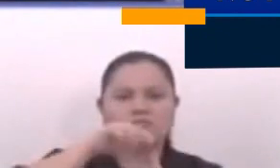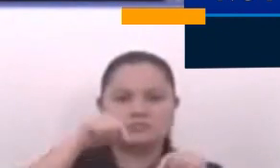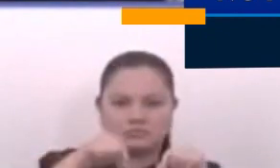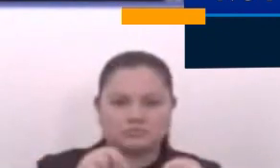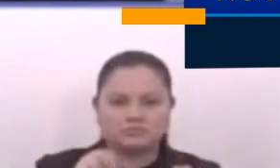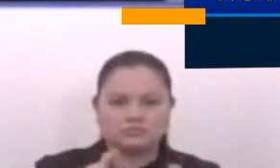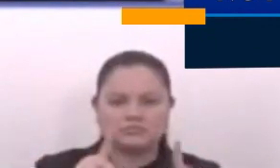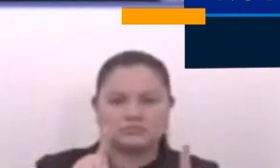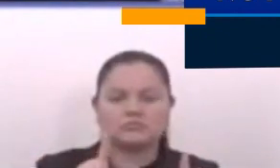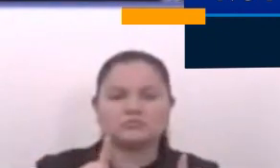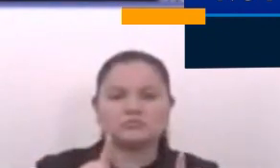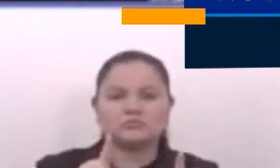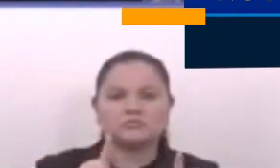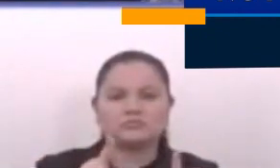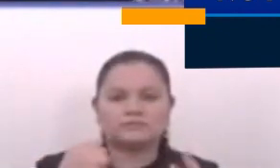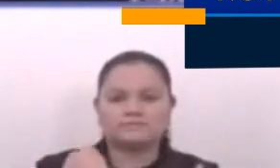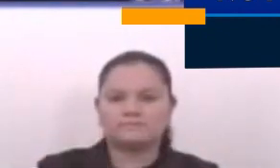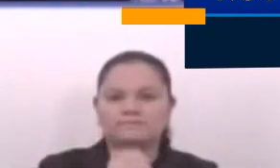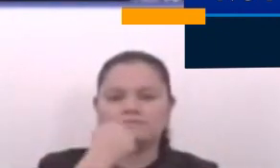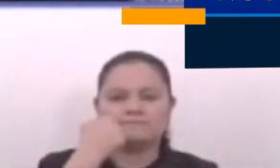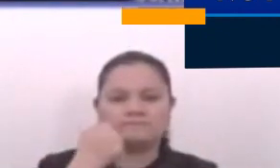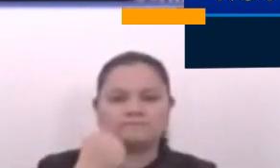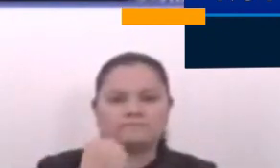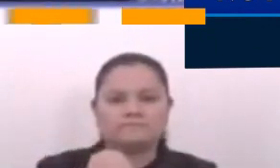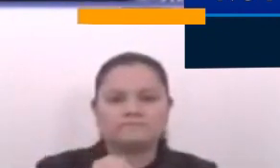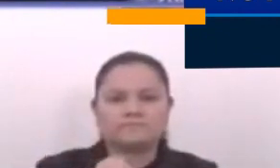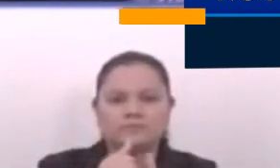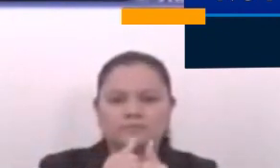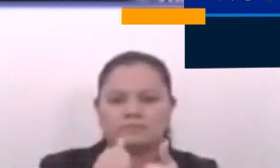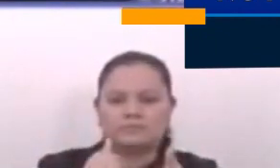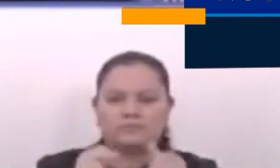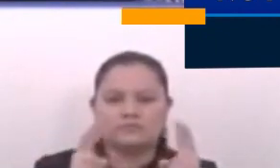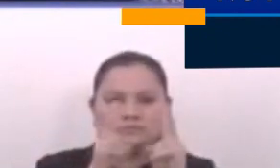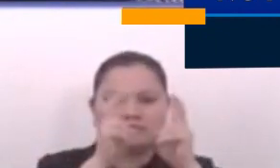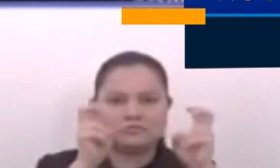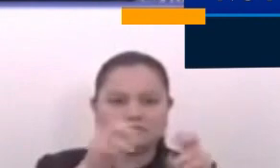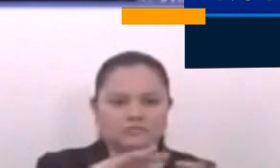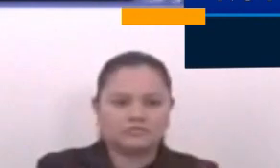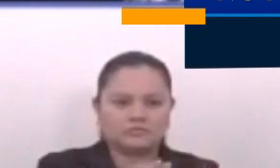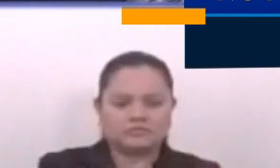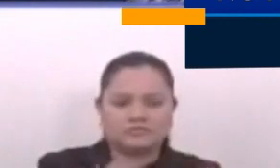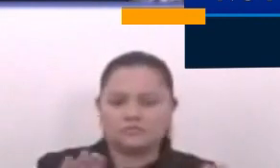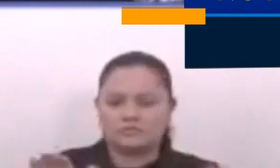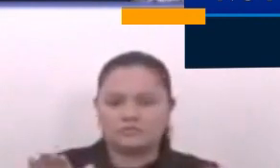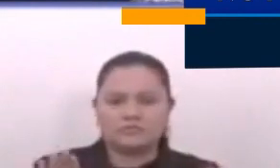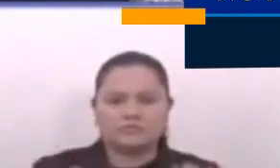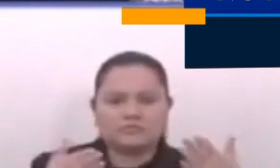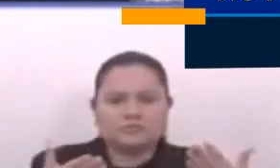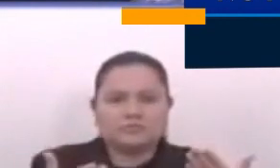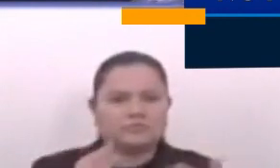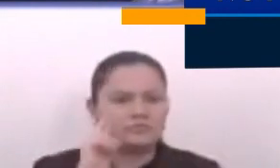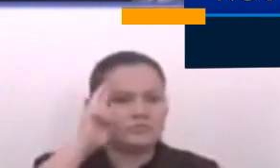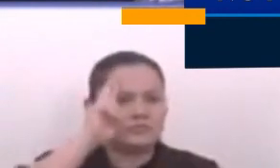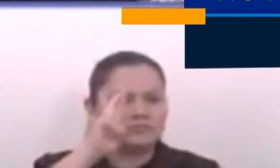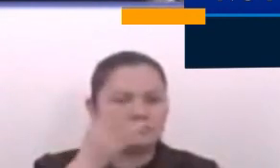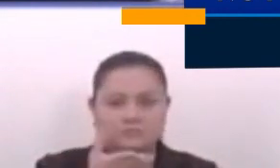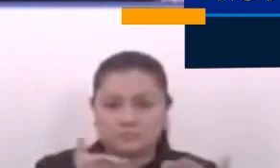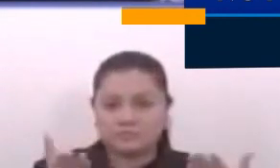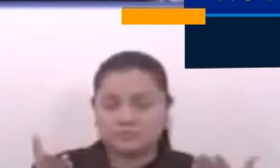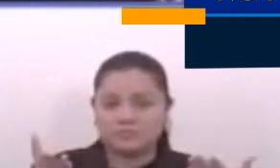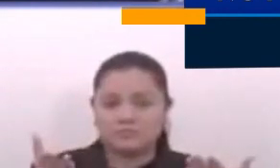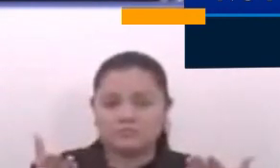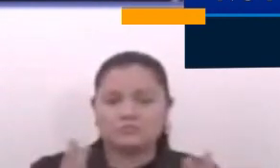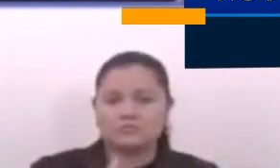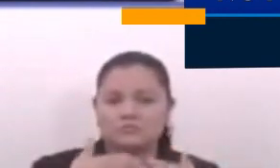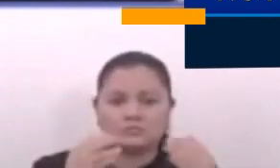oportunidad lamento mucho que se vaya hacia atrás habló del tema de los estacionamientos no sé los motivos que me imagino ustedes